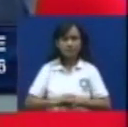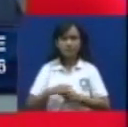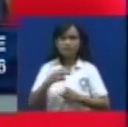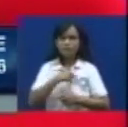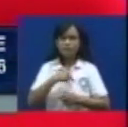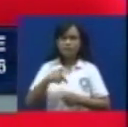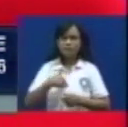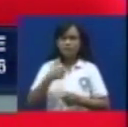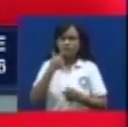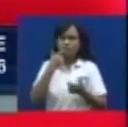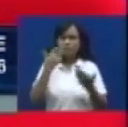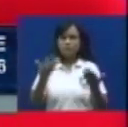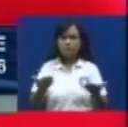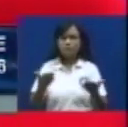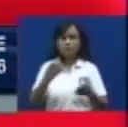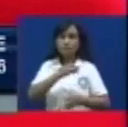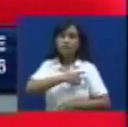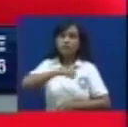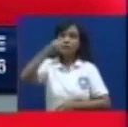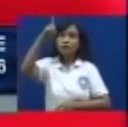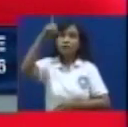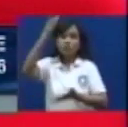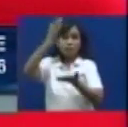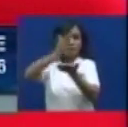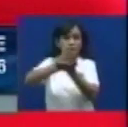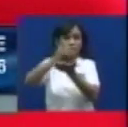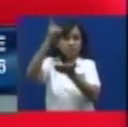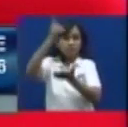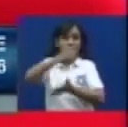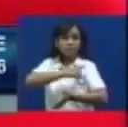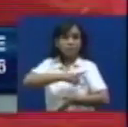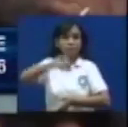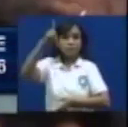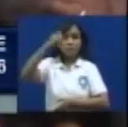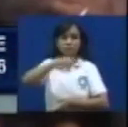creadas por Dios,